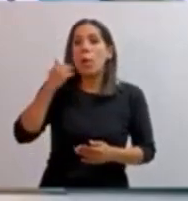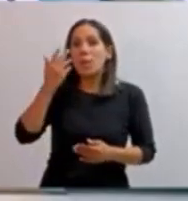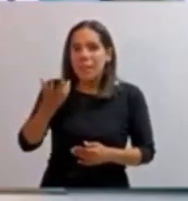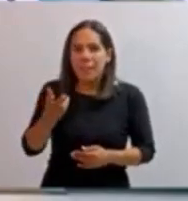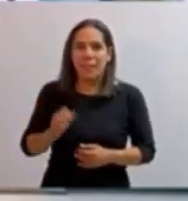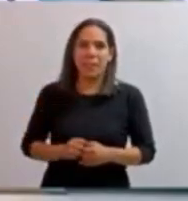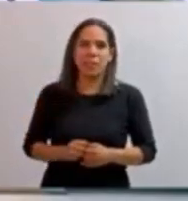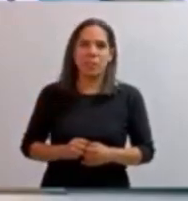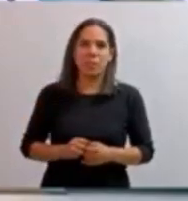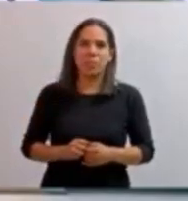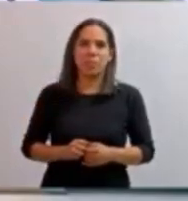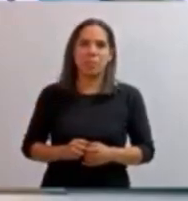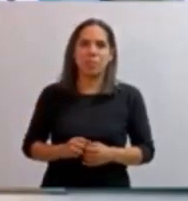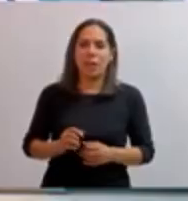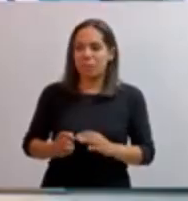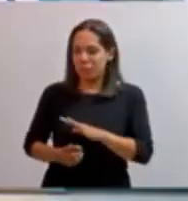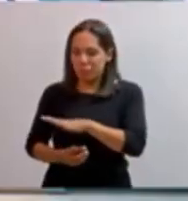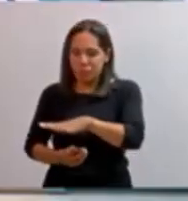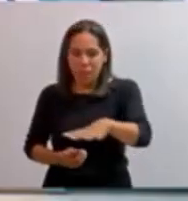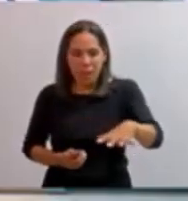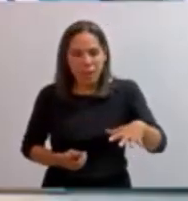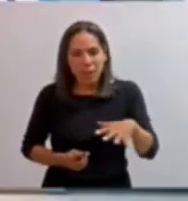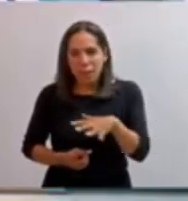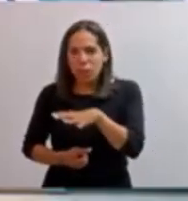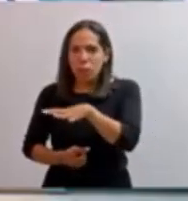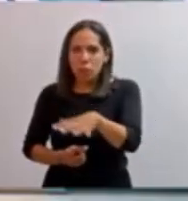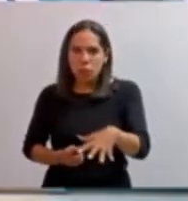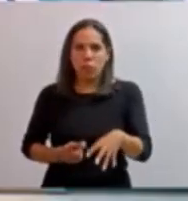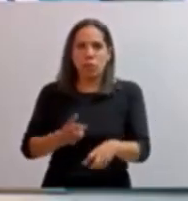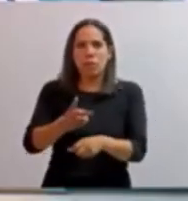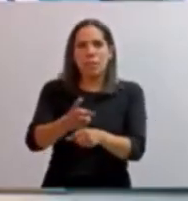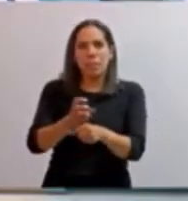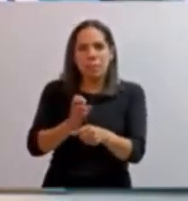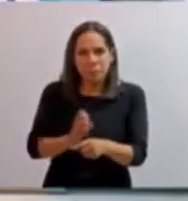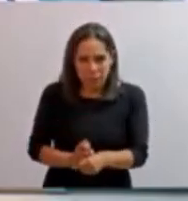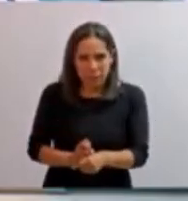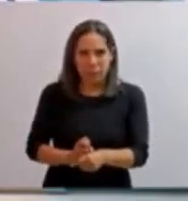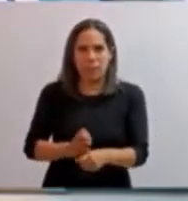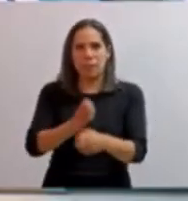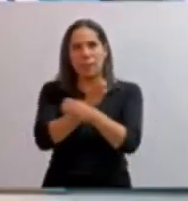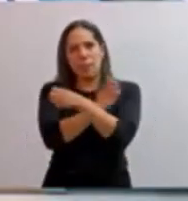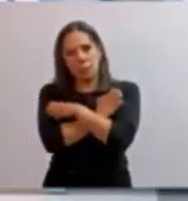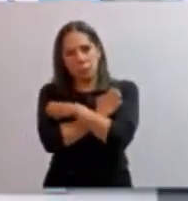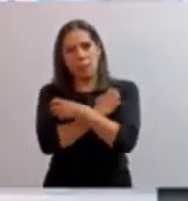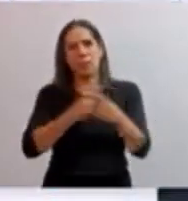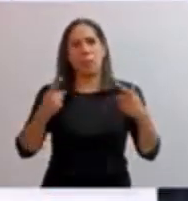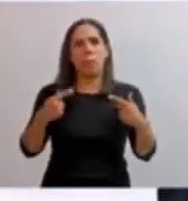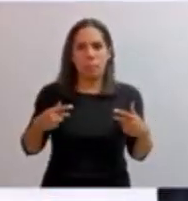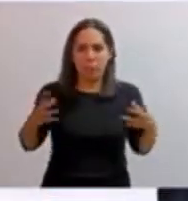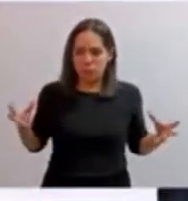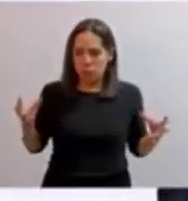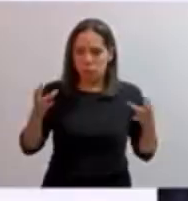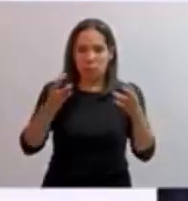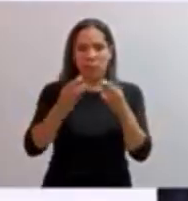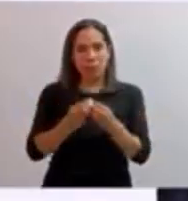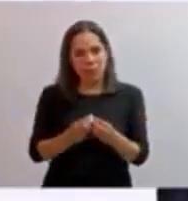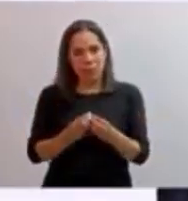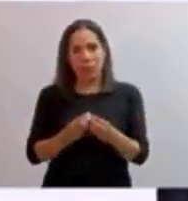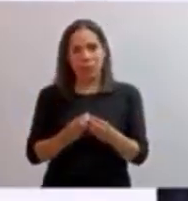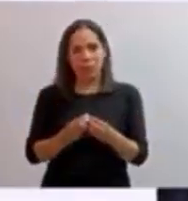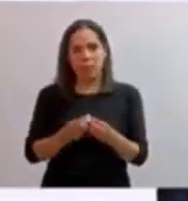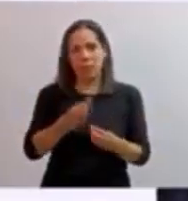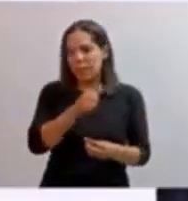las figuras educativas, incluidos los asesores técnico-pedagógicos, las supervisoras, los supervisores,